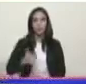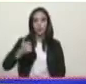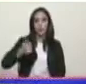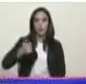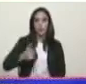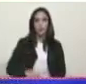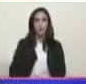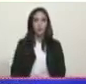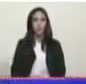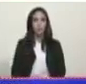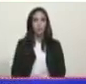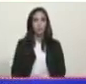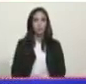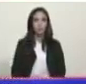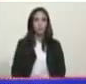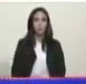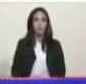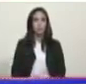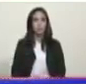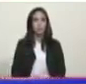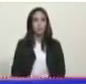Iba a decir, aquí tengo mis plumas.